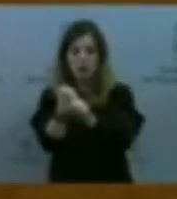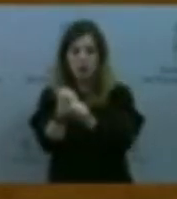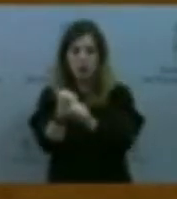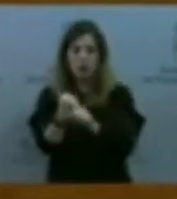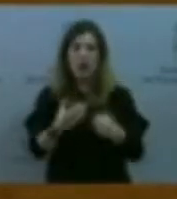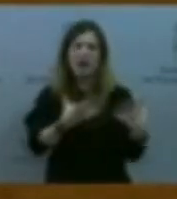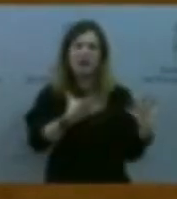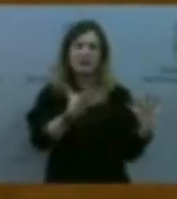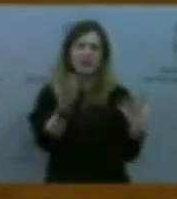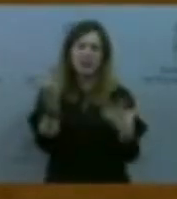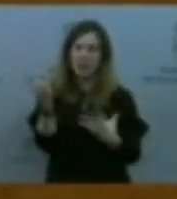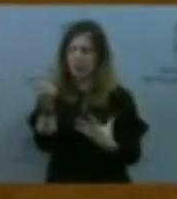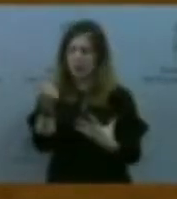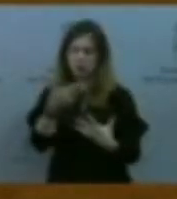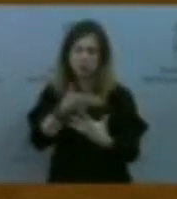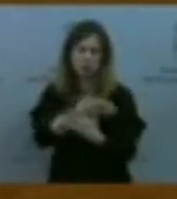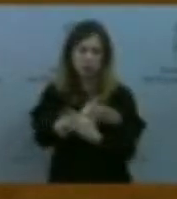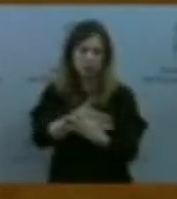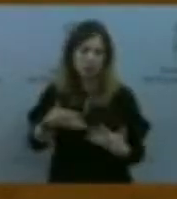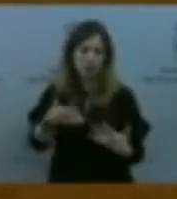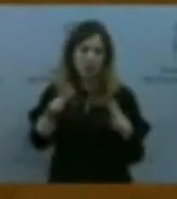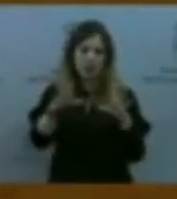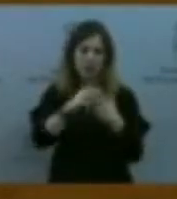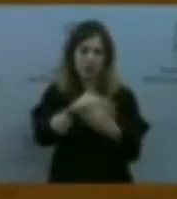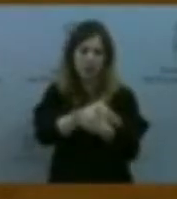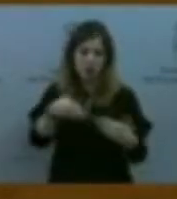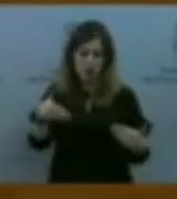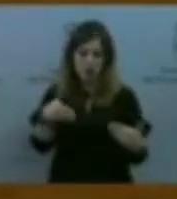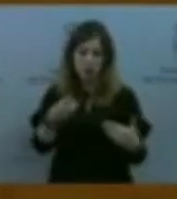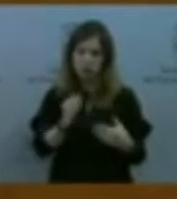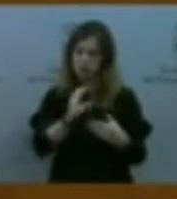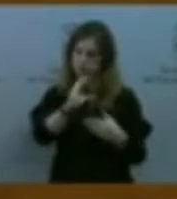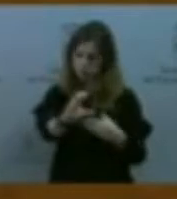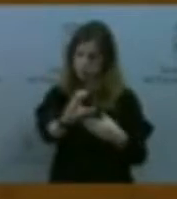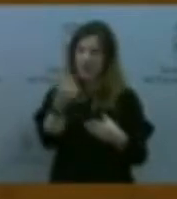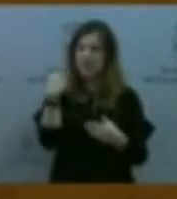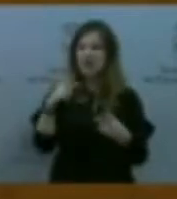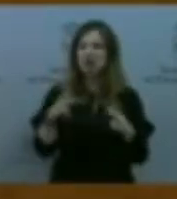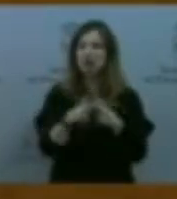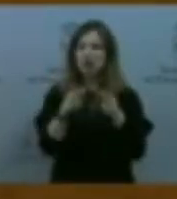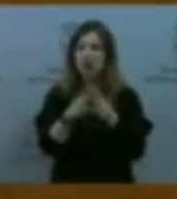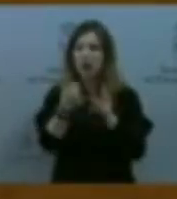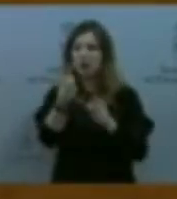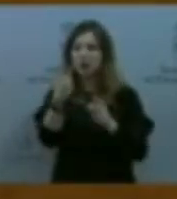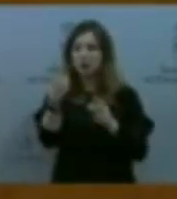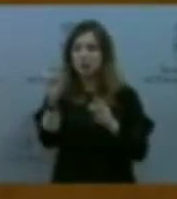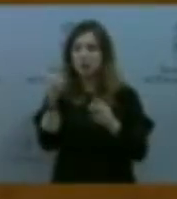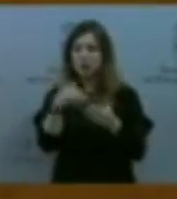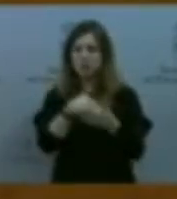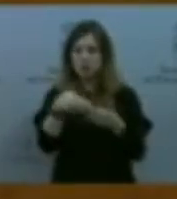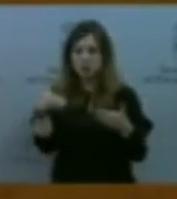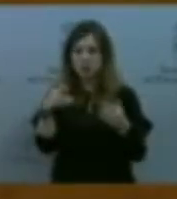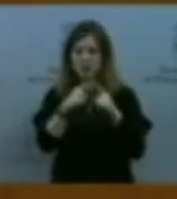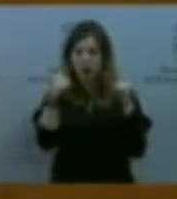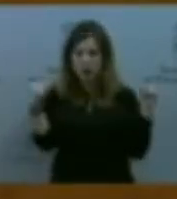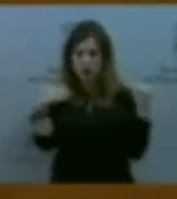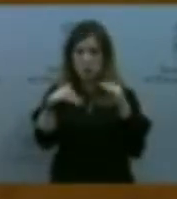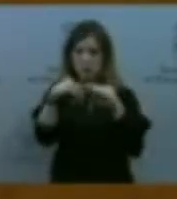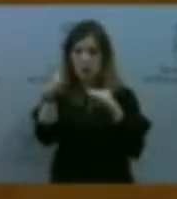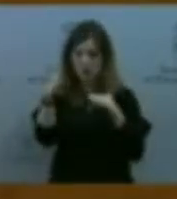que Salario Social, con más de 120 millones al año. Que sean dos mundos que no